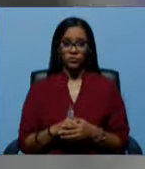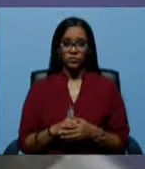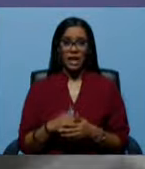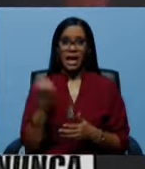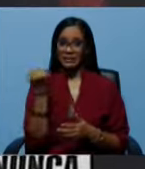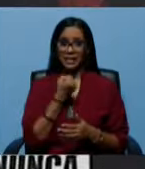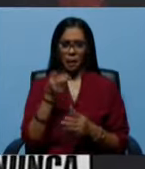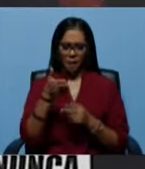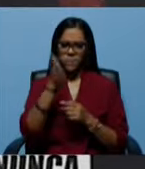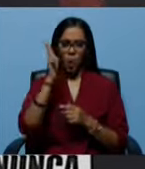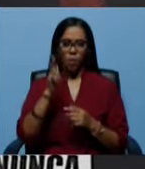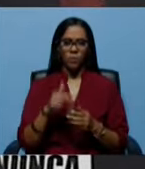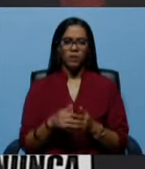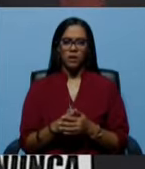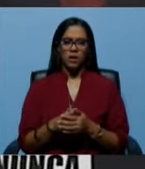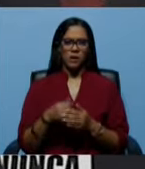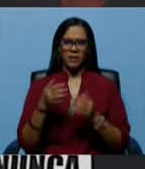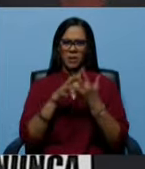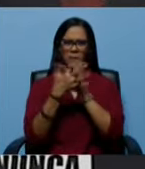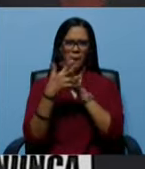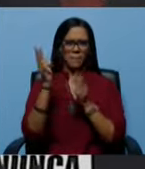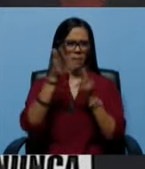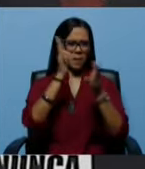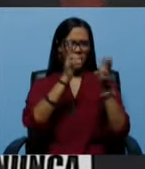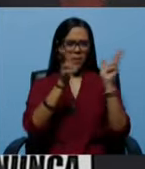Asesinada, disparaban, pasaban por los barrios echando plomo.